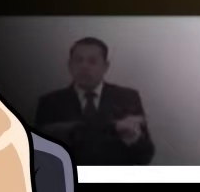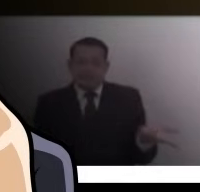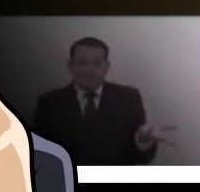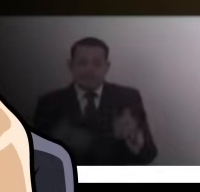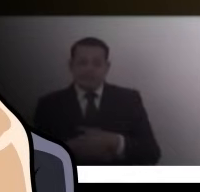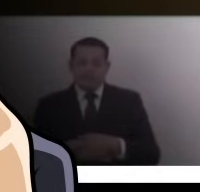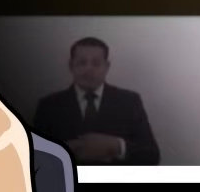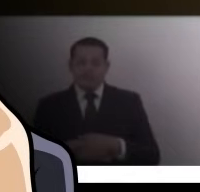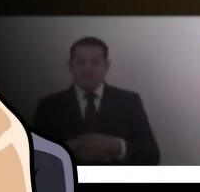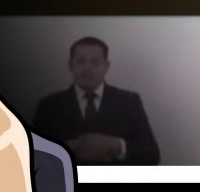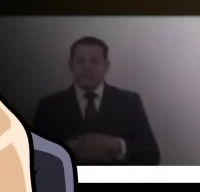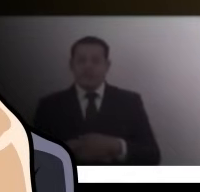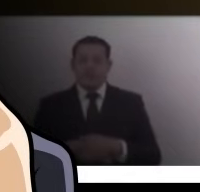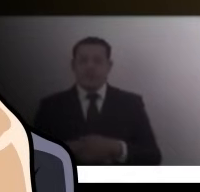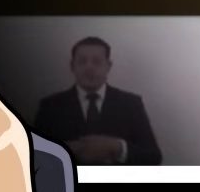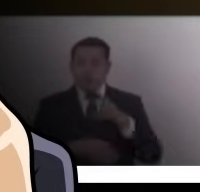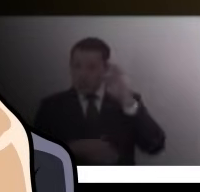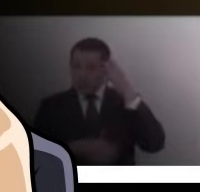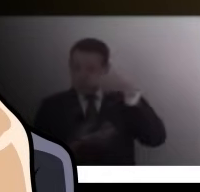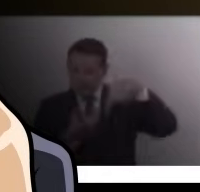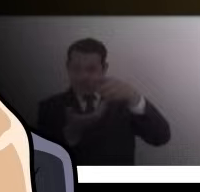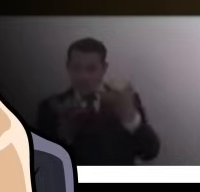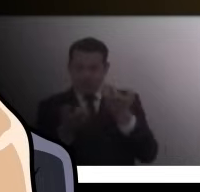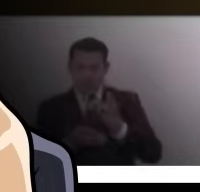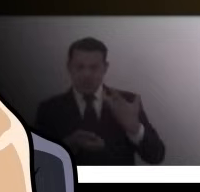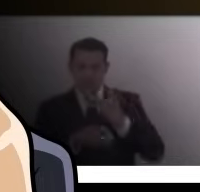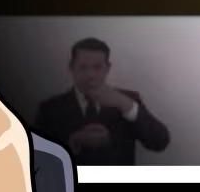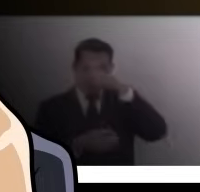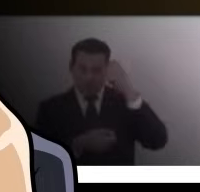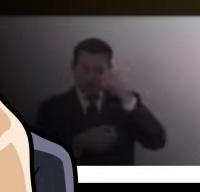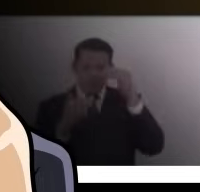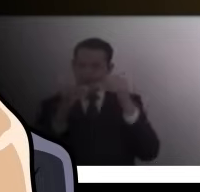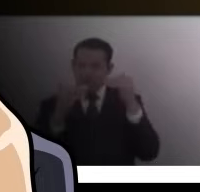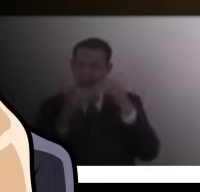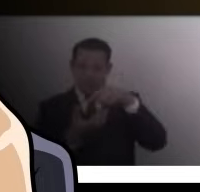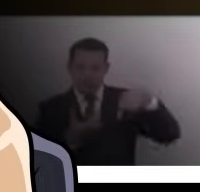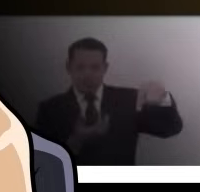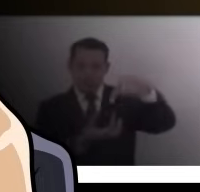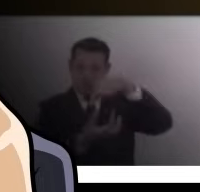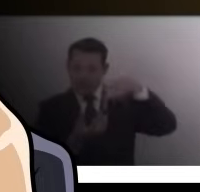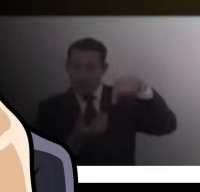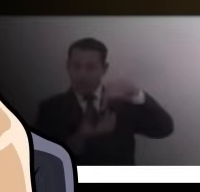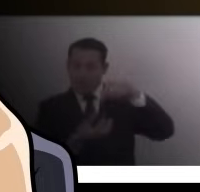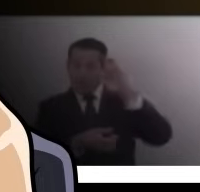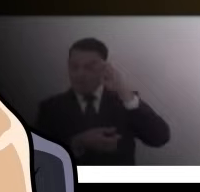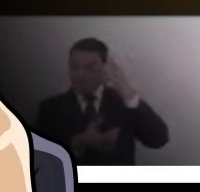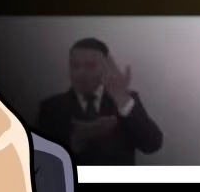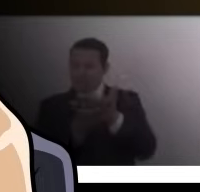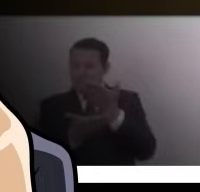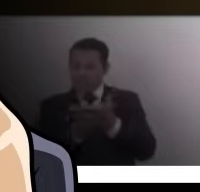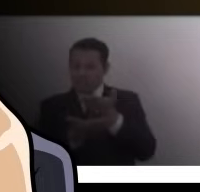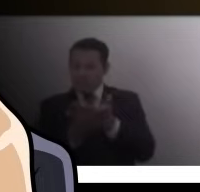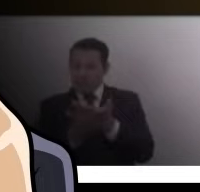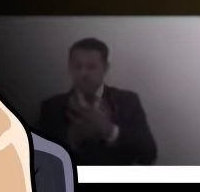pues? O sea que ustedes lo que quieren es que nosotros trabajemos al ritmo de ustedes. O sea que la propuesta